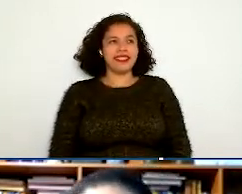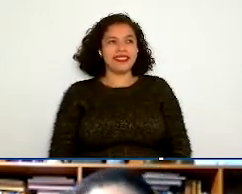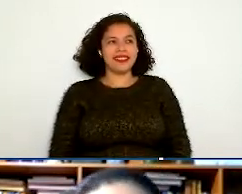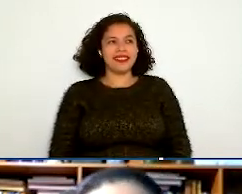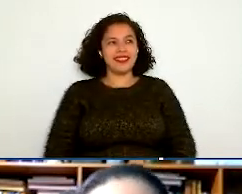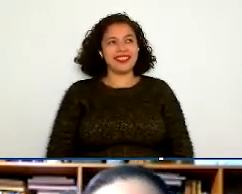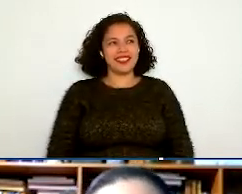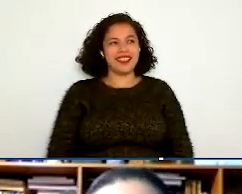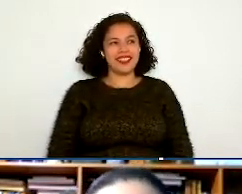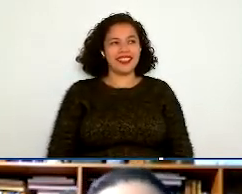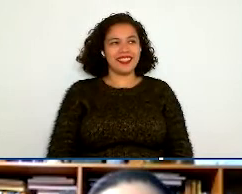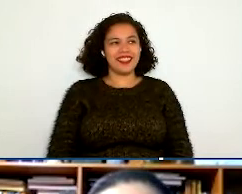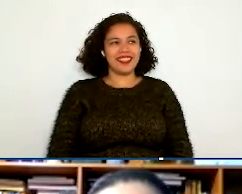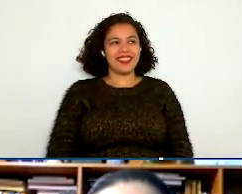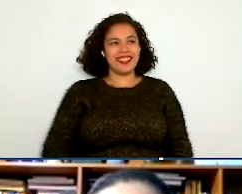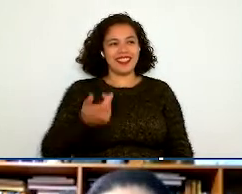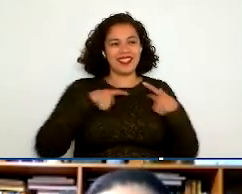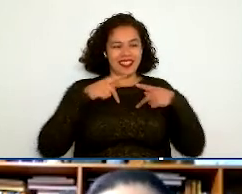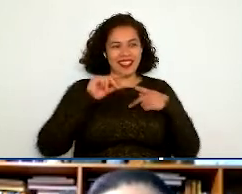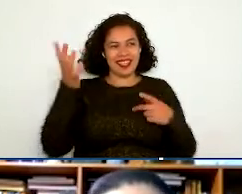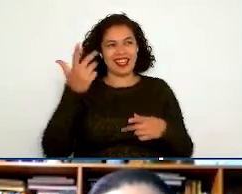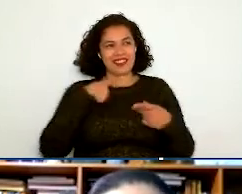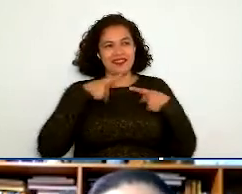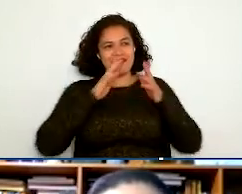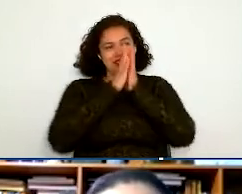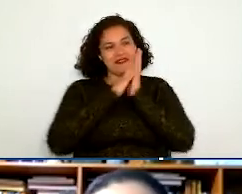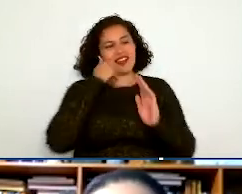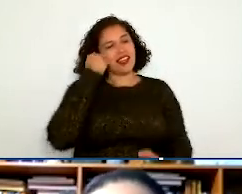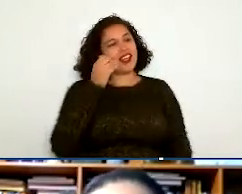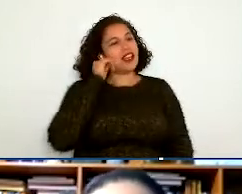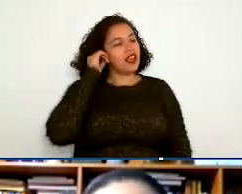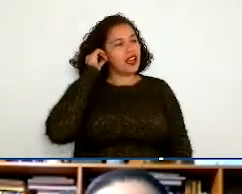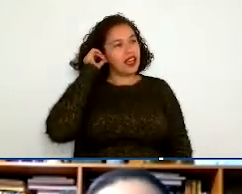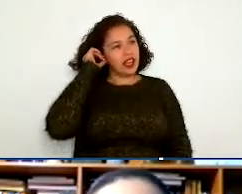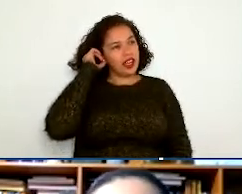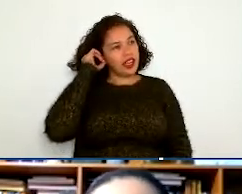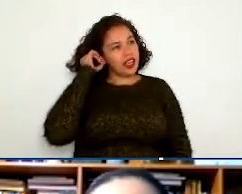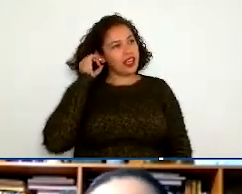A ver, voy a ver si hay alguien que quiera participar.